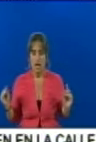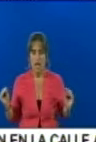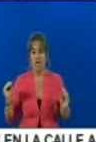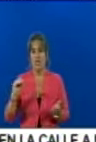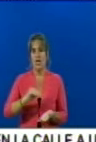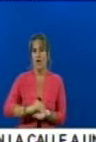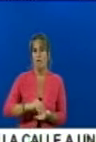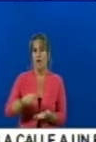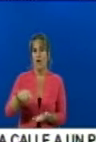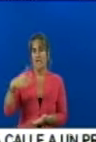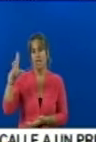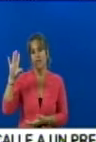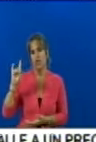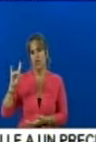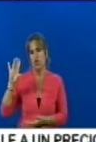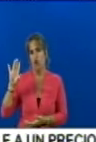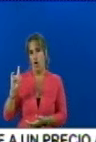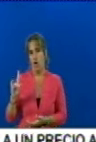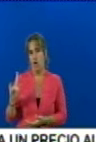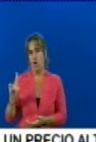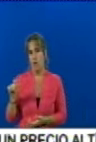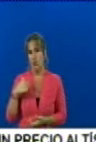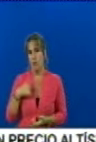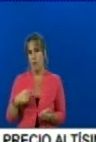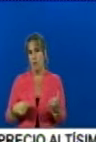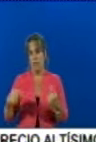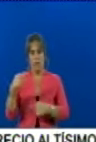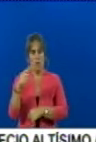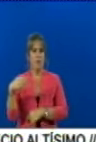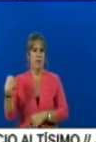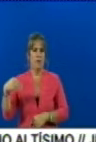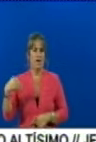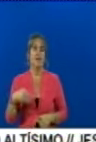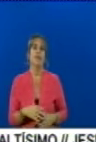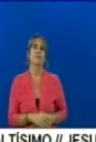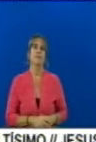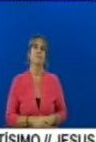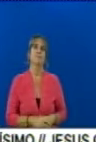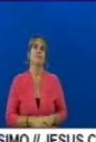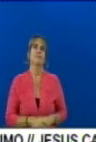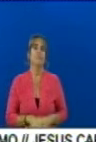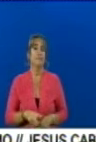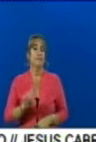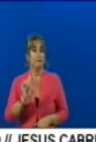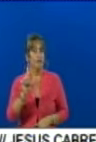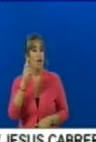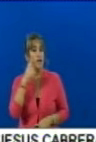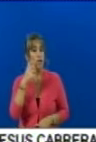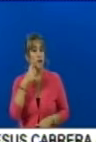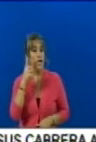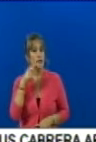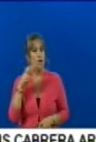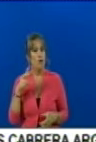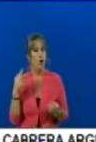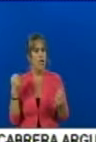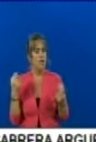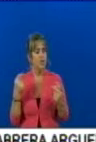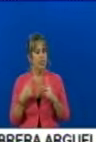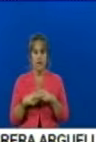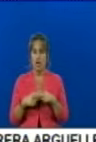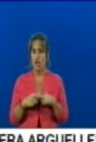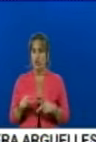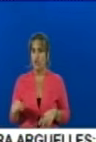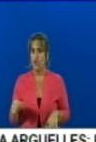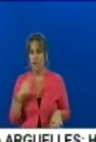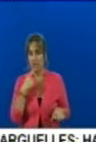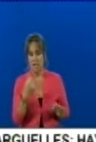incorporarse este producto como líder de la merienda escolar y los niños de 7 a 13 años. Es importante que se sigan buscando alternativas, soluciones, así lo